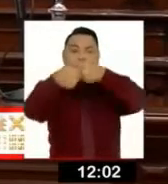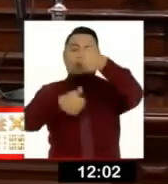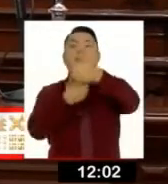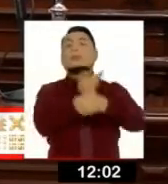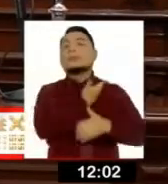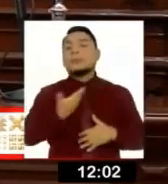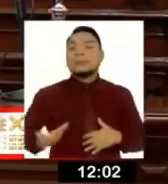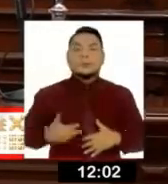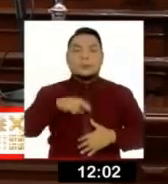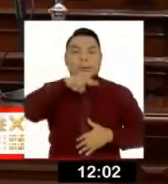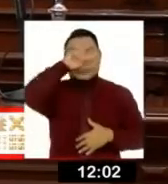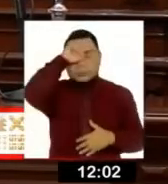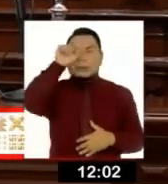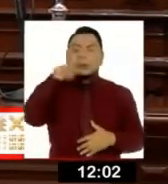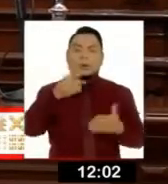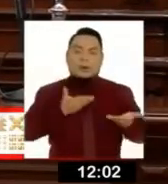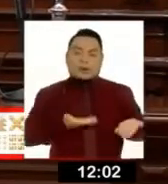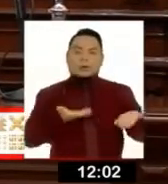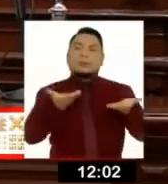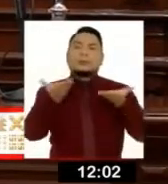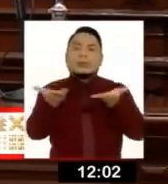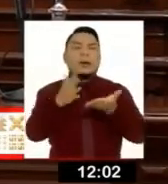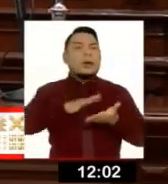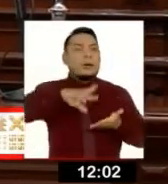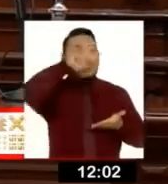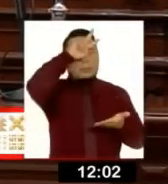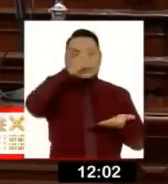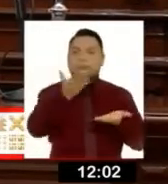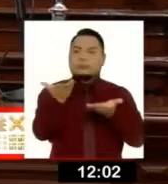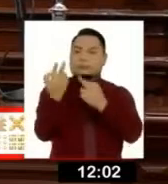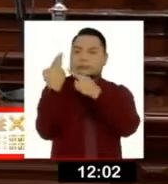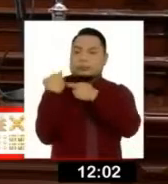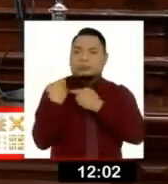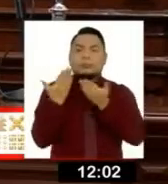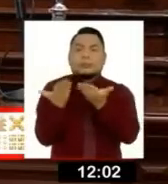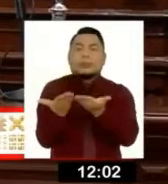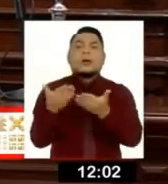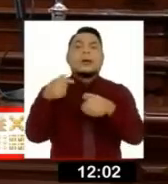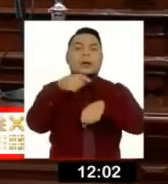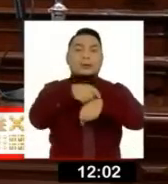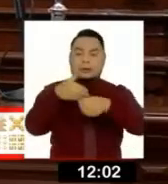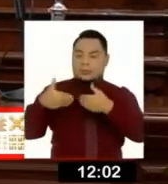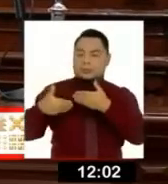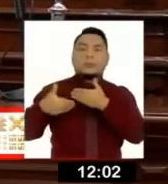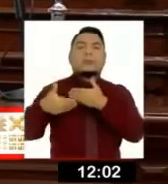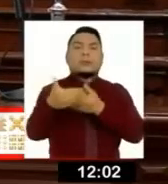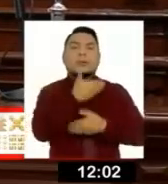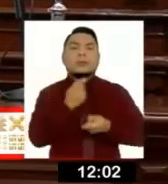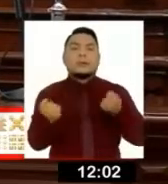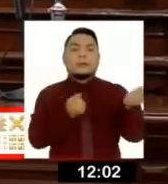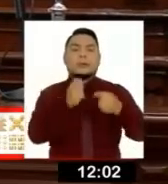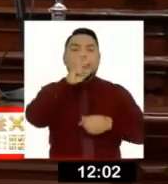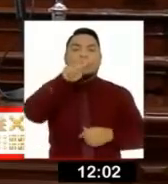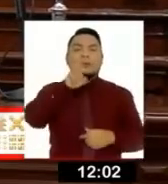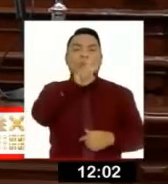de la República que le ha confiado la Nación para el periodo presidencial